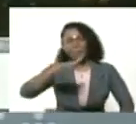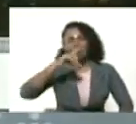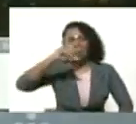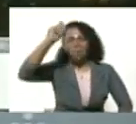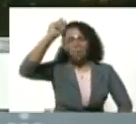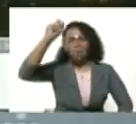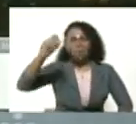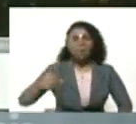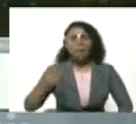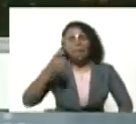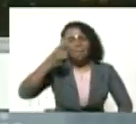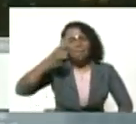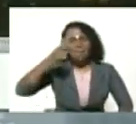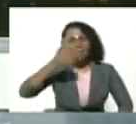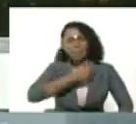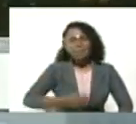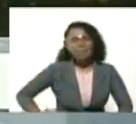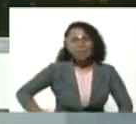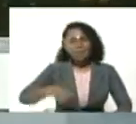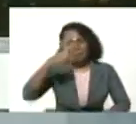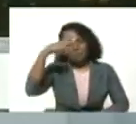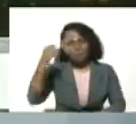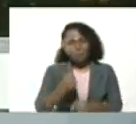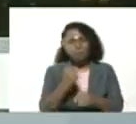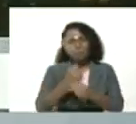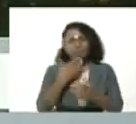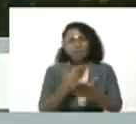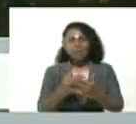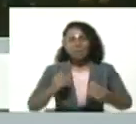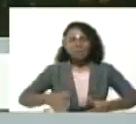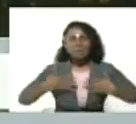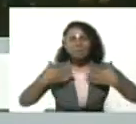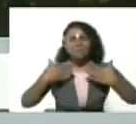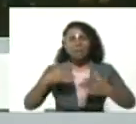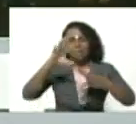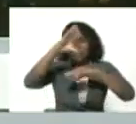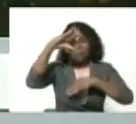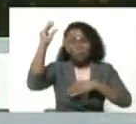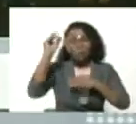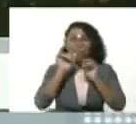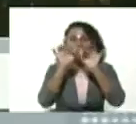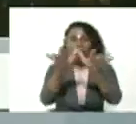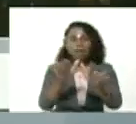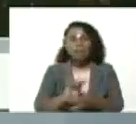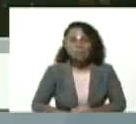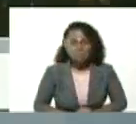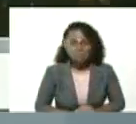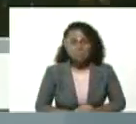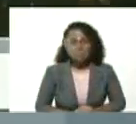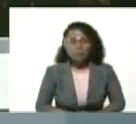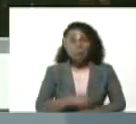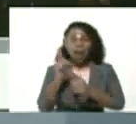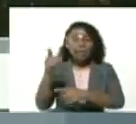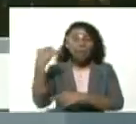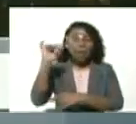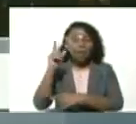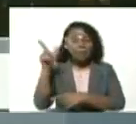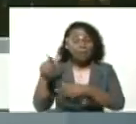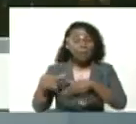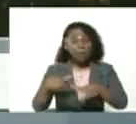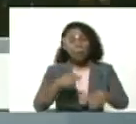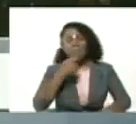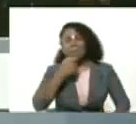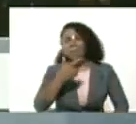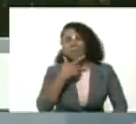el presidente obrero, gracias. Muy emocionante, bueno, que Dios los bendiga. Allí están en esa zona tan hermosa